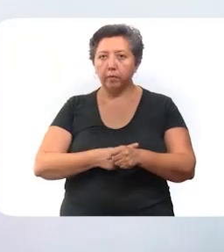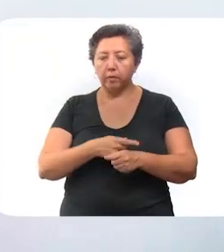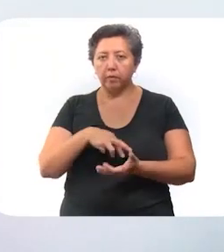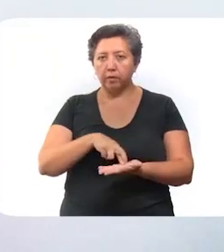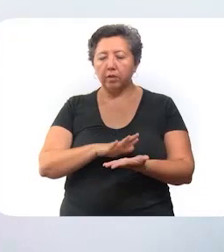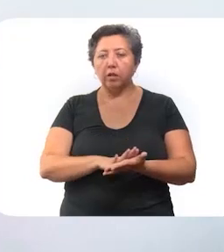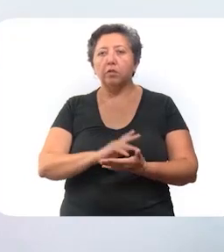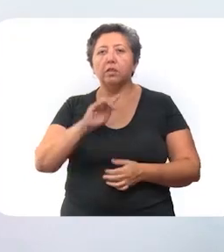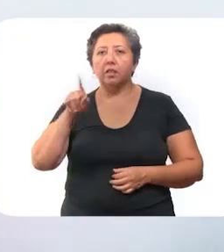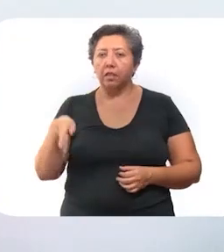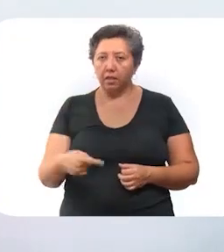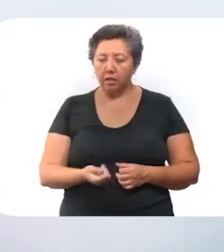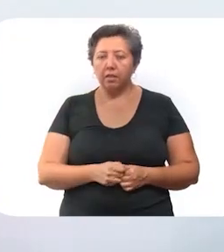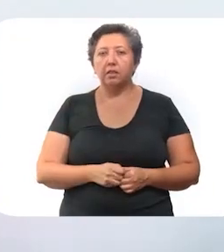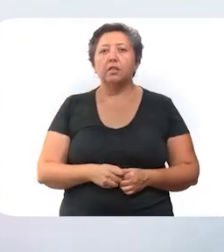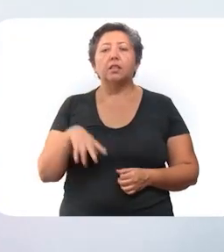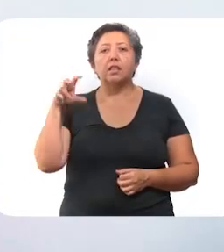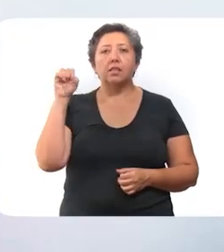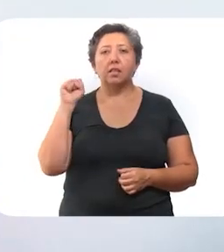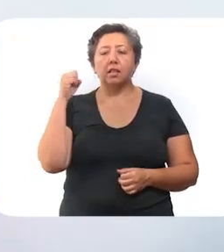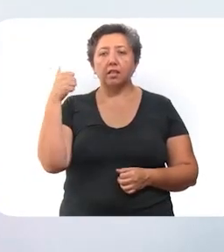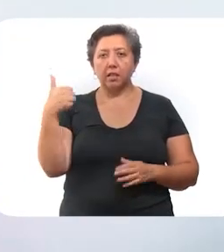total de contagios registrados, que es